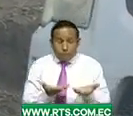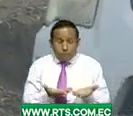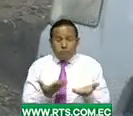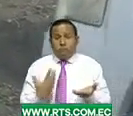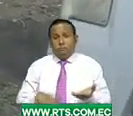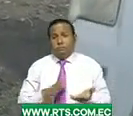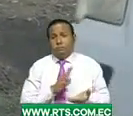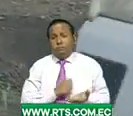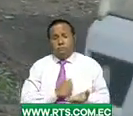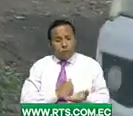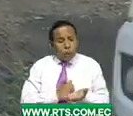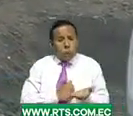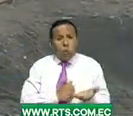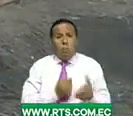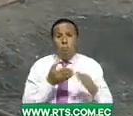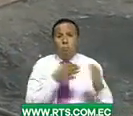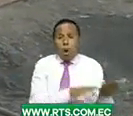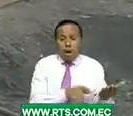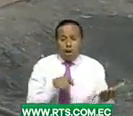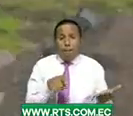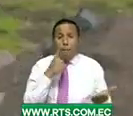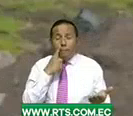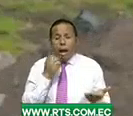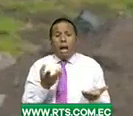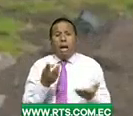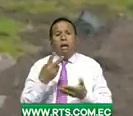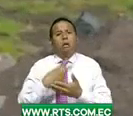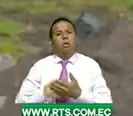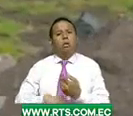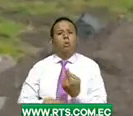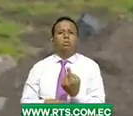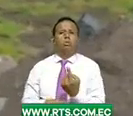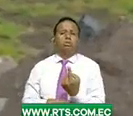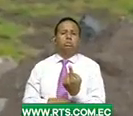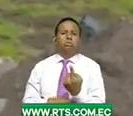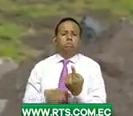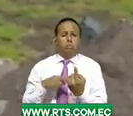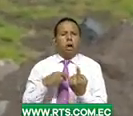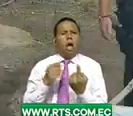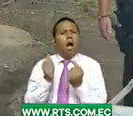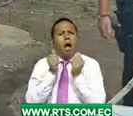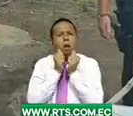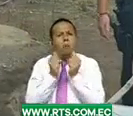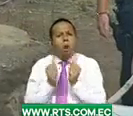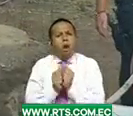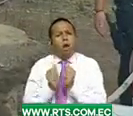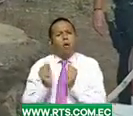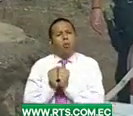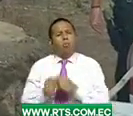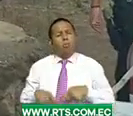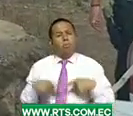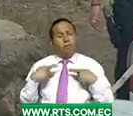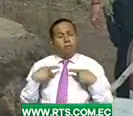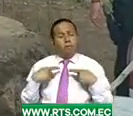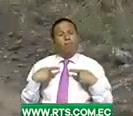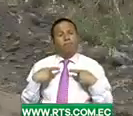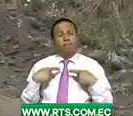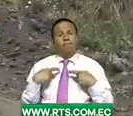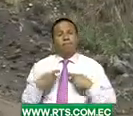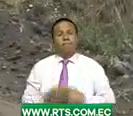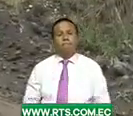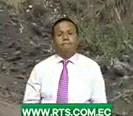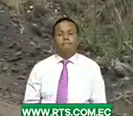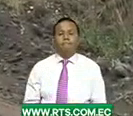un pequeño niño de 5 años en la orfandad, quien vivía con su abuelita. En Chimborazo, informó